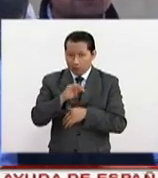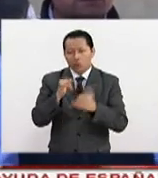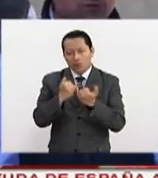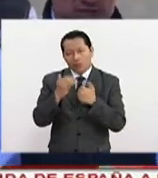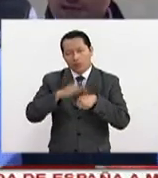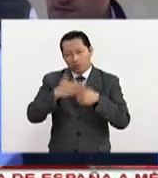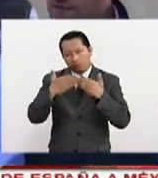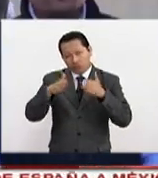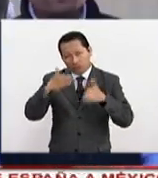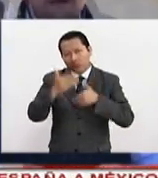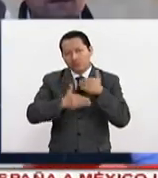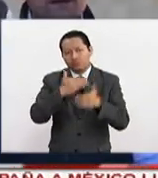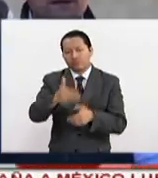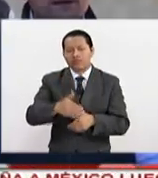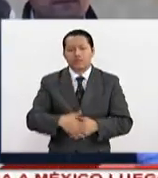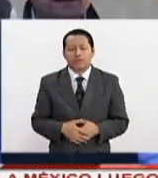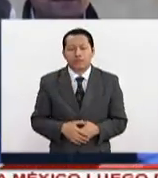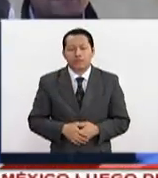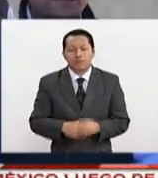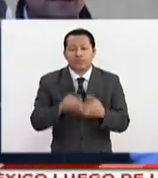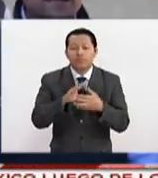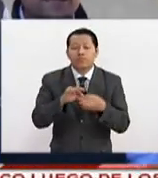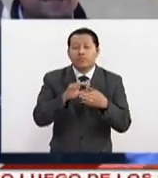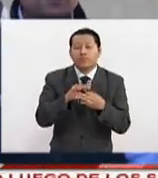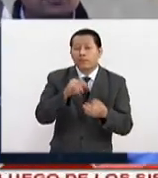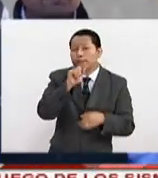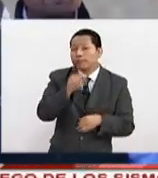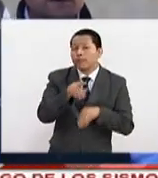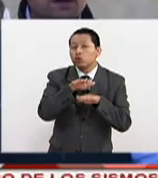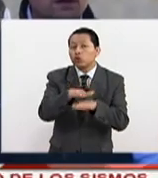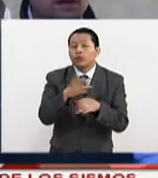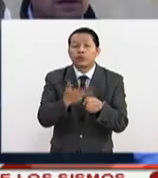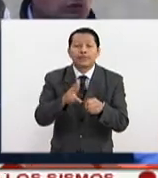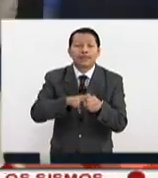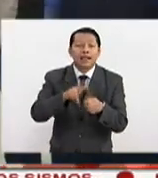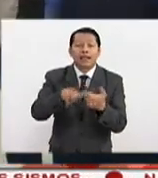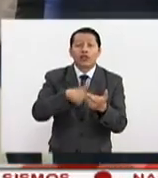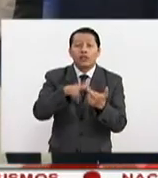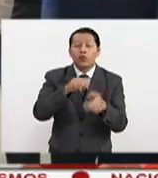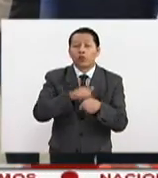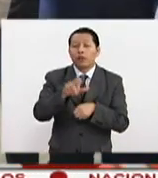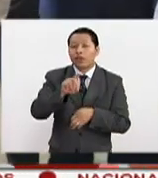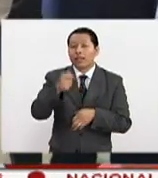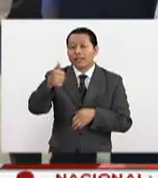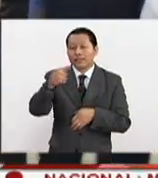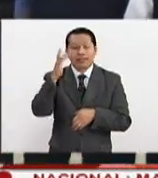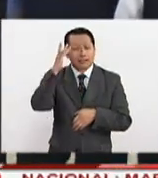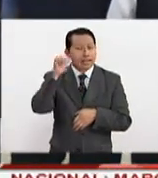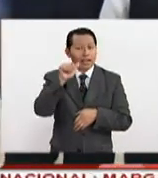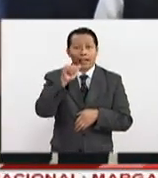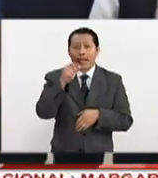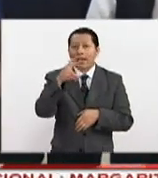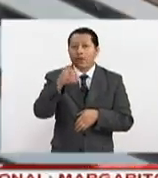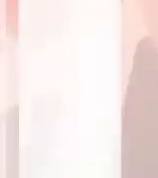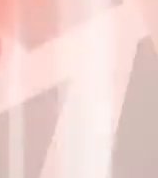los servicios. Habló especialmente sobre el Hospital Regional número 36 San Alejandro.